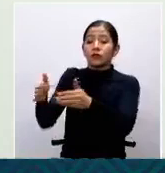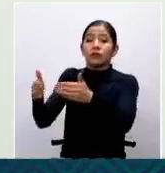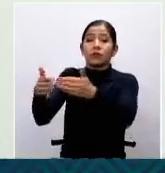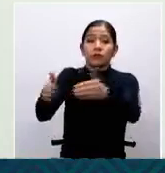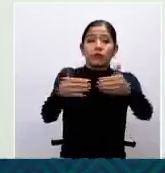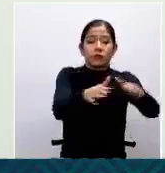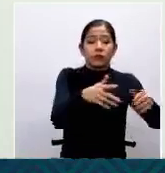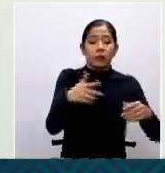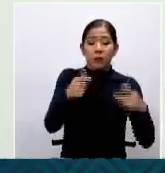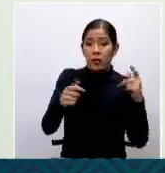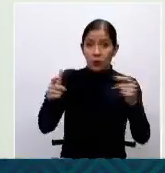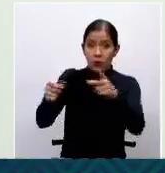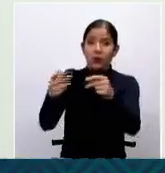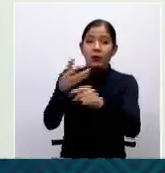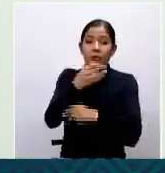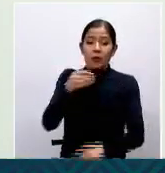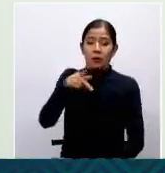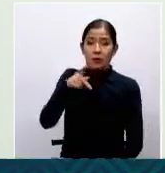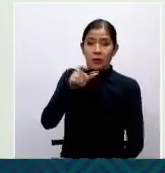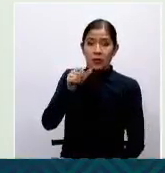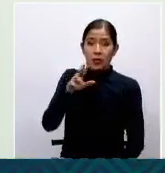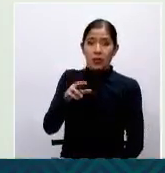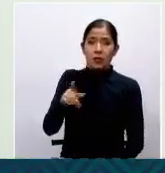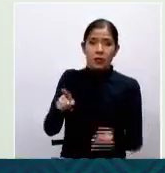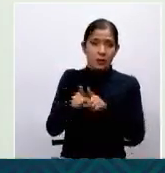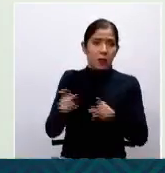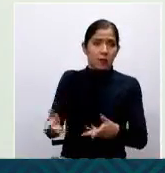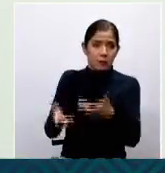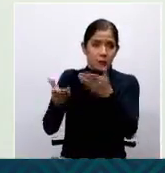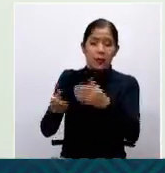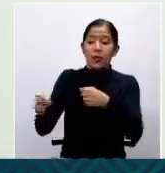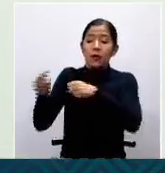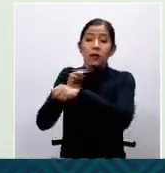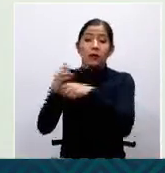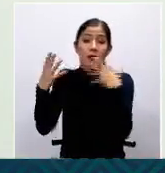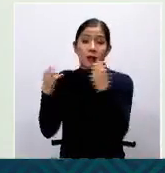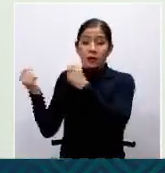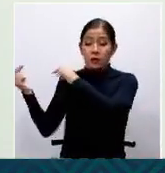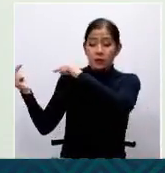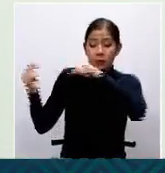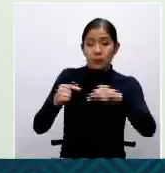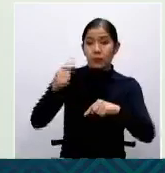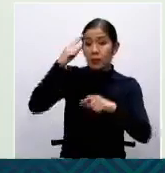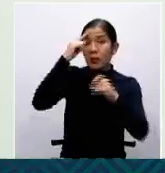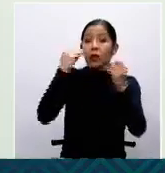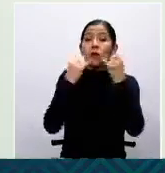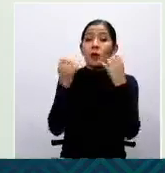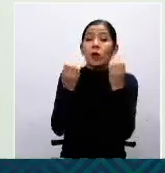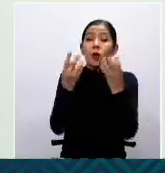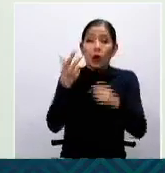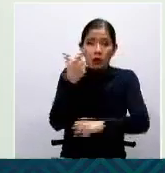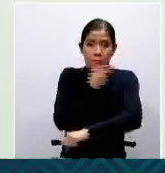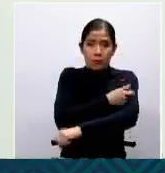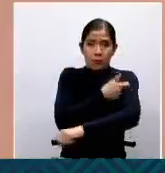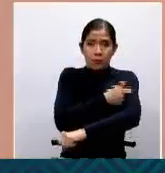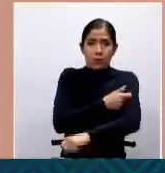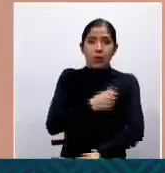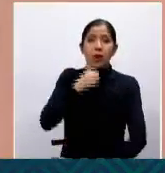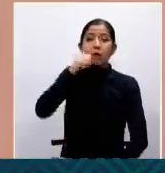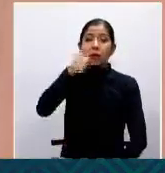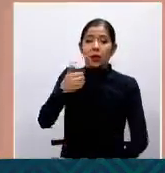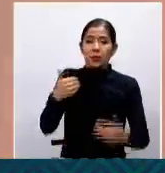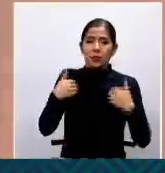PCR. Están llegando gente también del Ministerio de Salud para poder informar la campaña de vacunación de las Américas. El día de mañana tenemos una feria